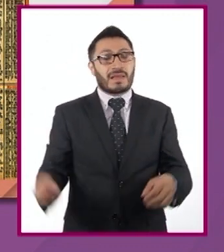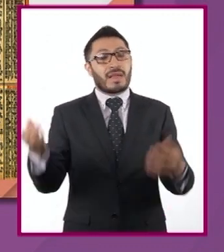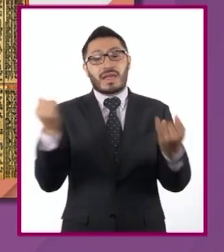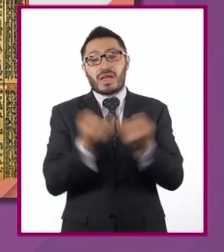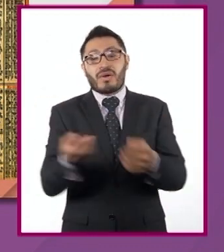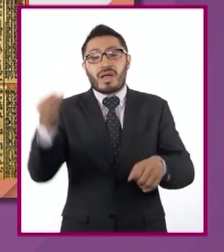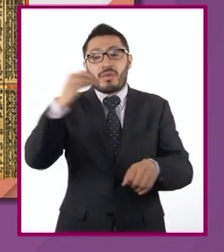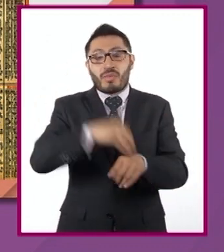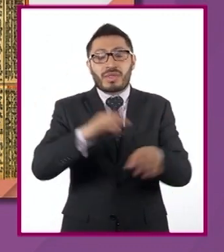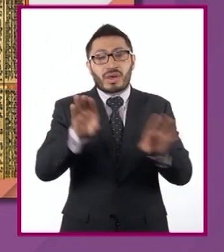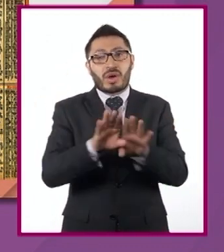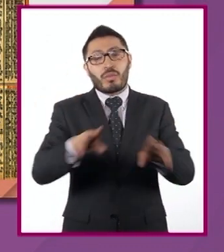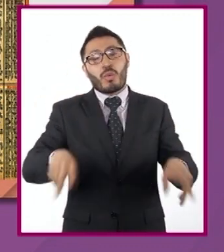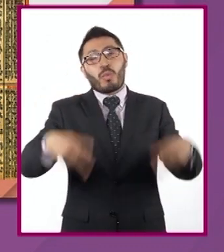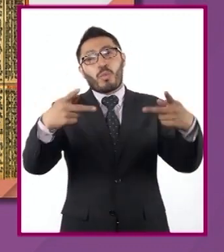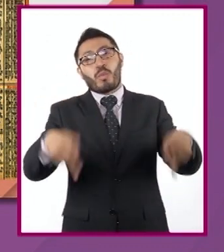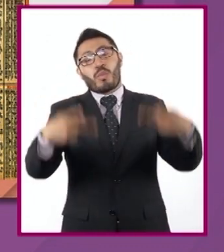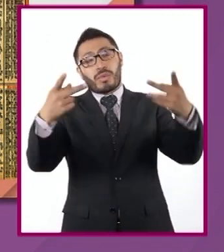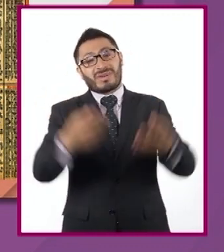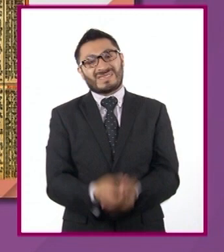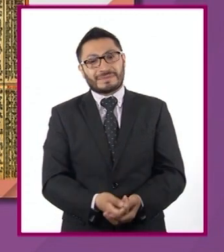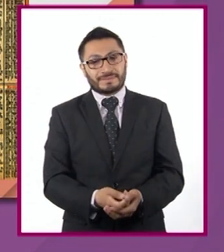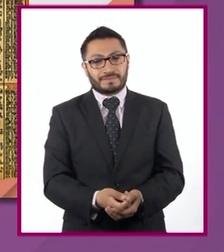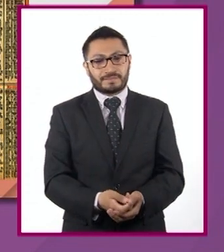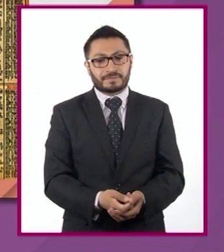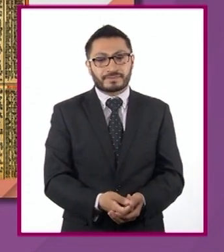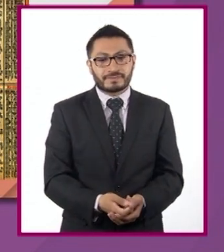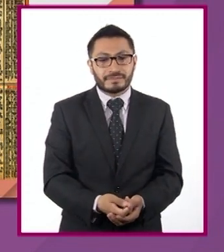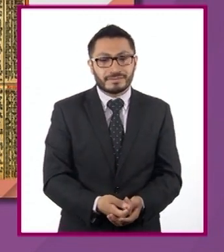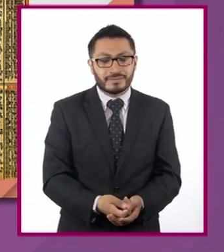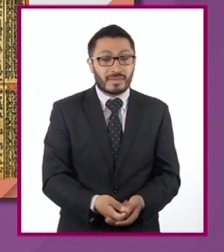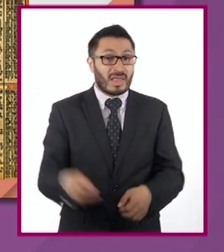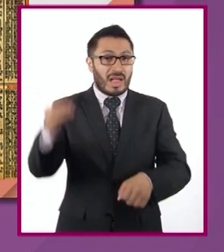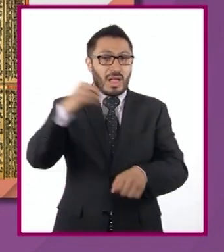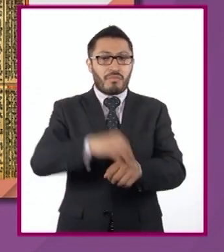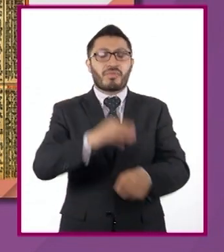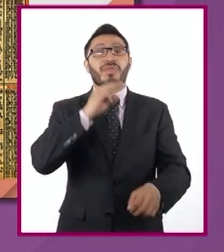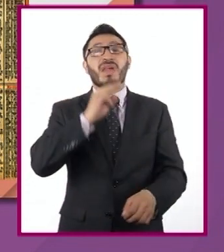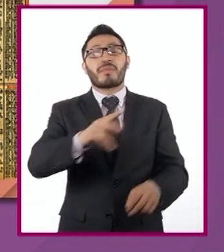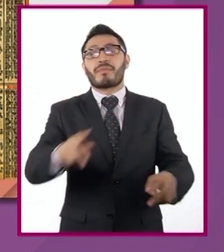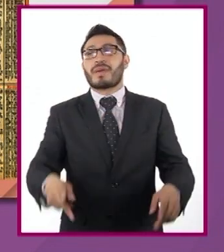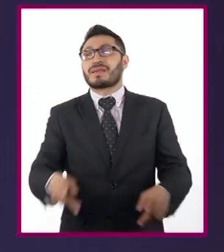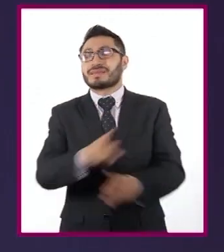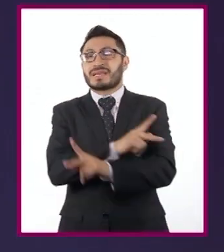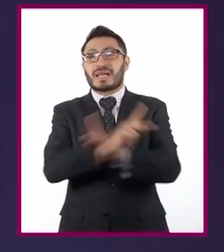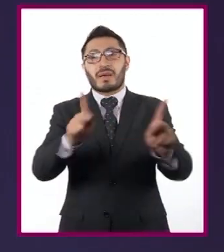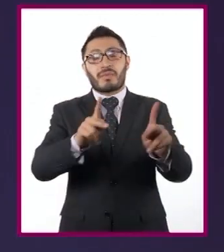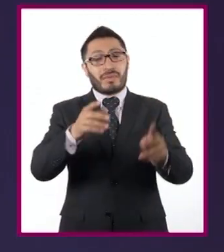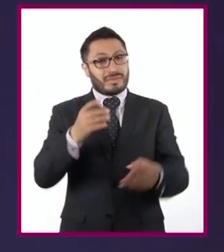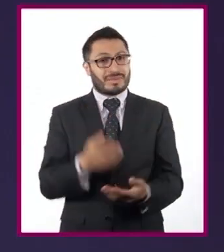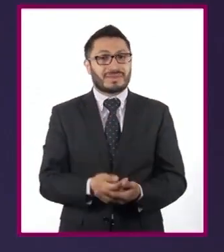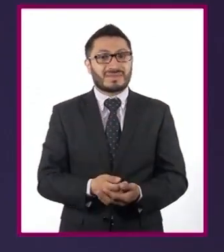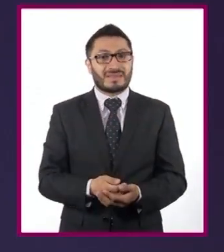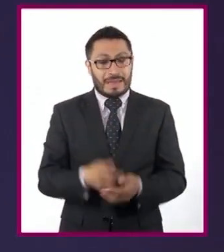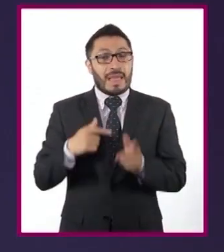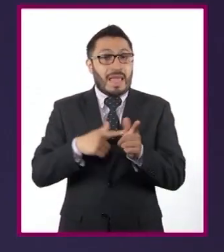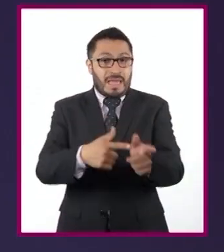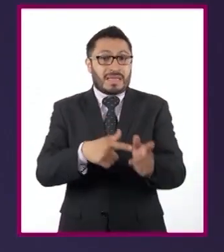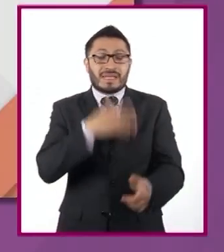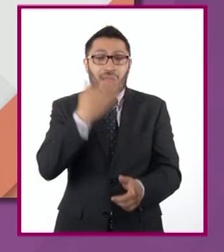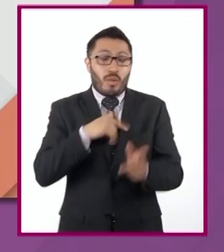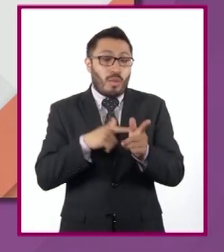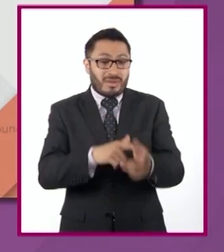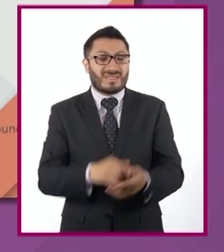reproducción mecánica de su obra. Sentó las bases de los mensajes publicitarios actuales. Andy